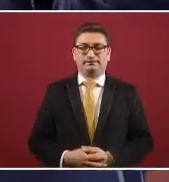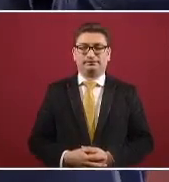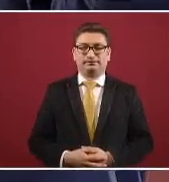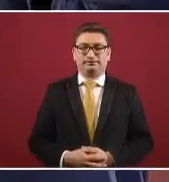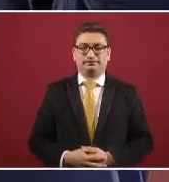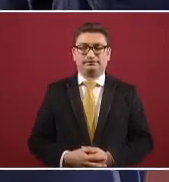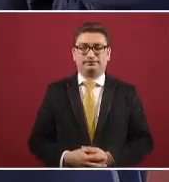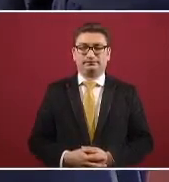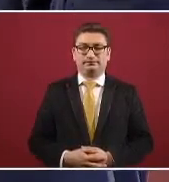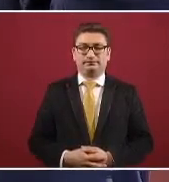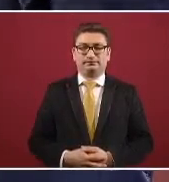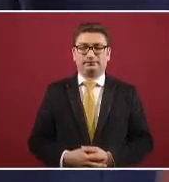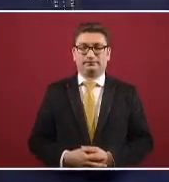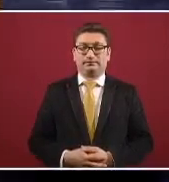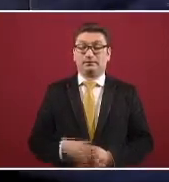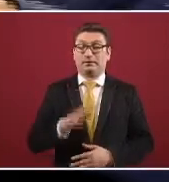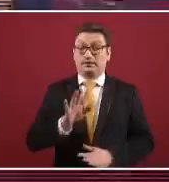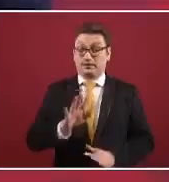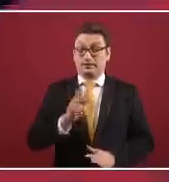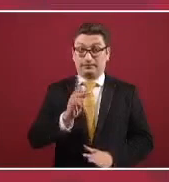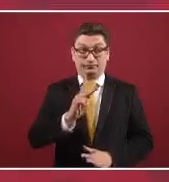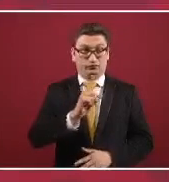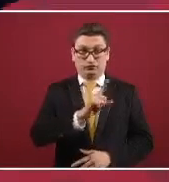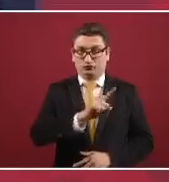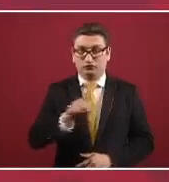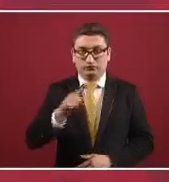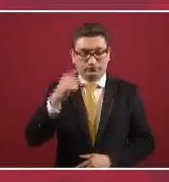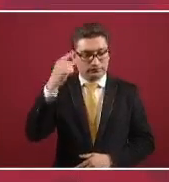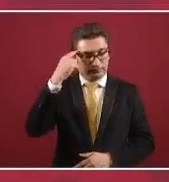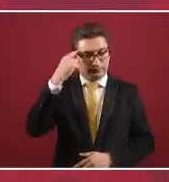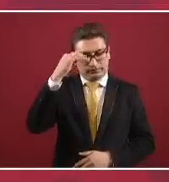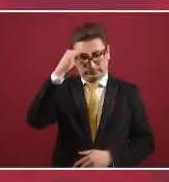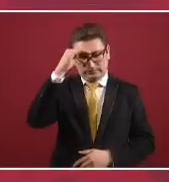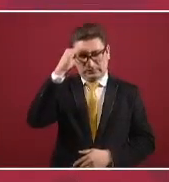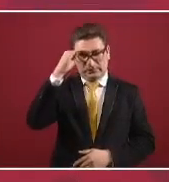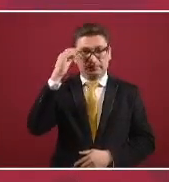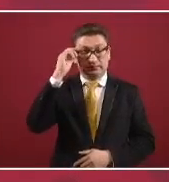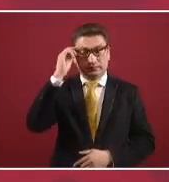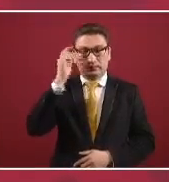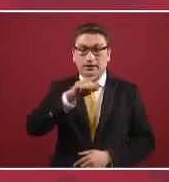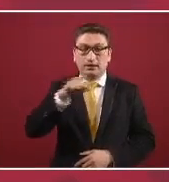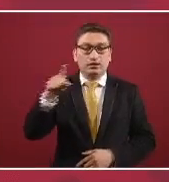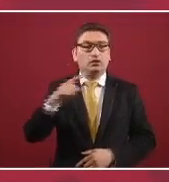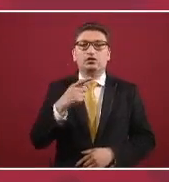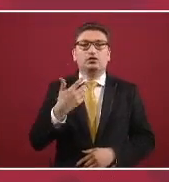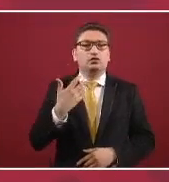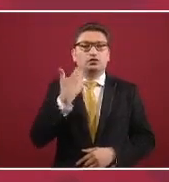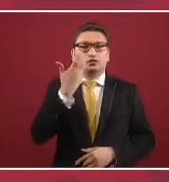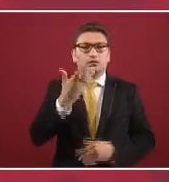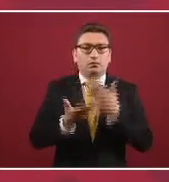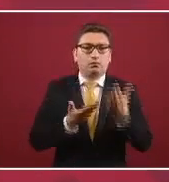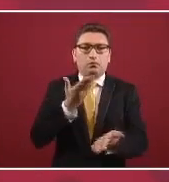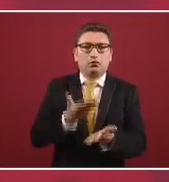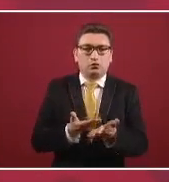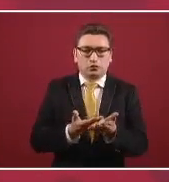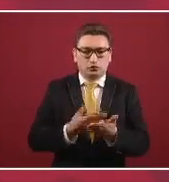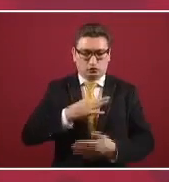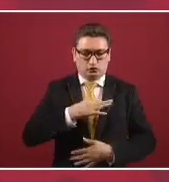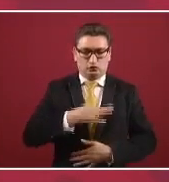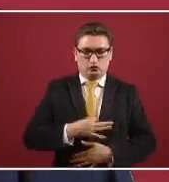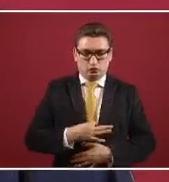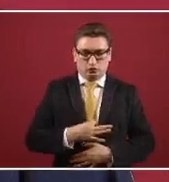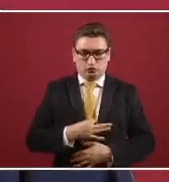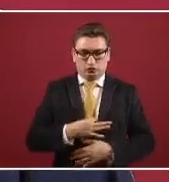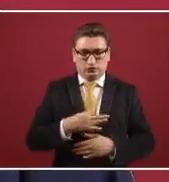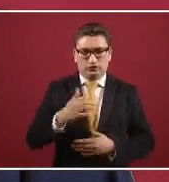nada más piensen que estimaron hacer el tren Toluca, Ciudad de México, en